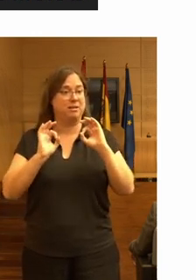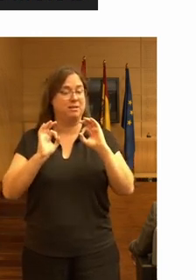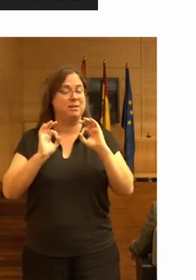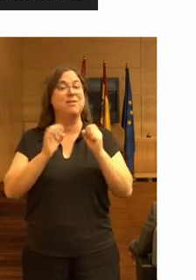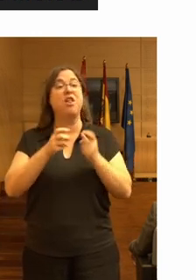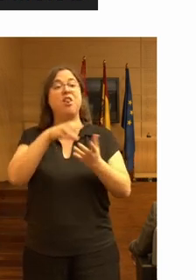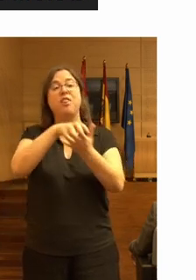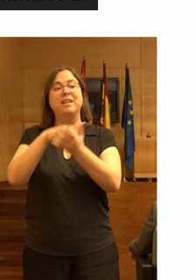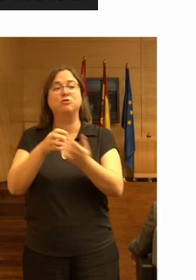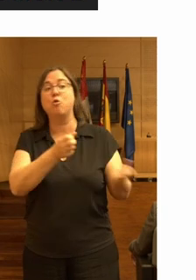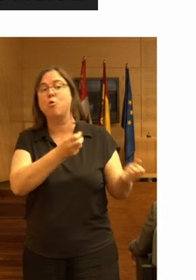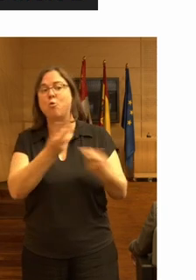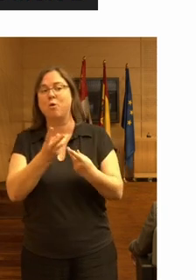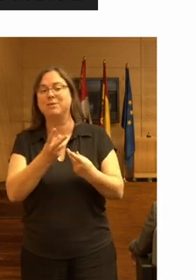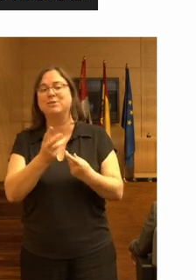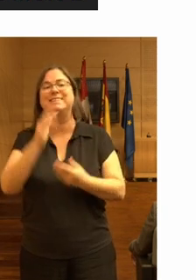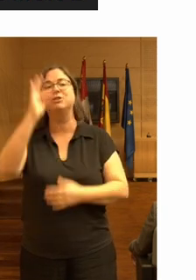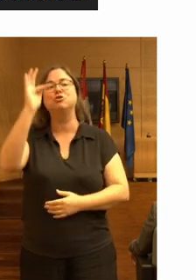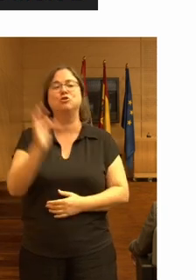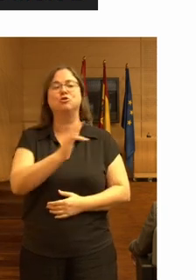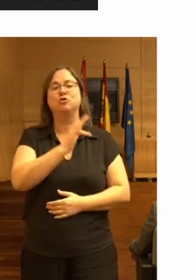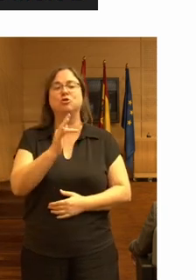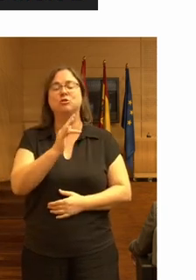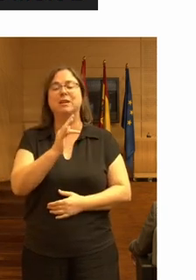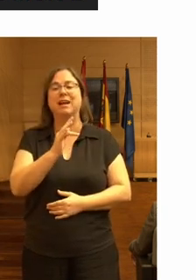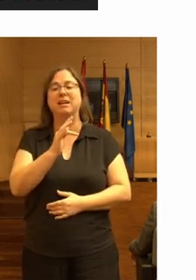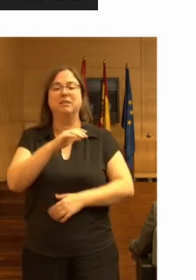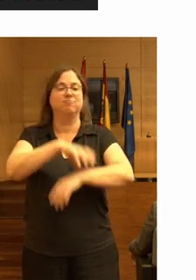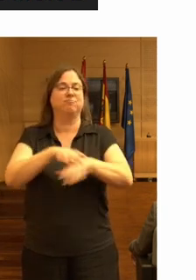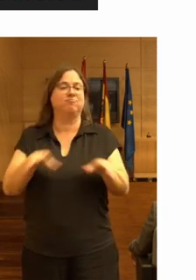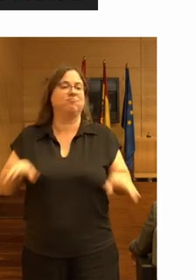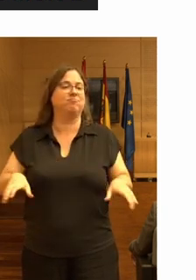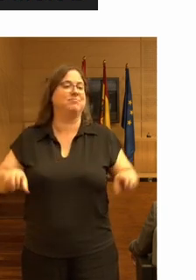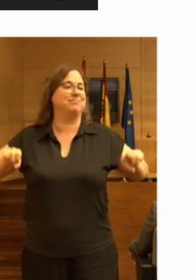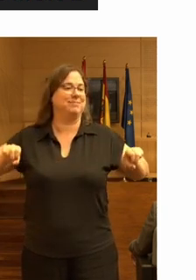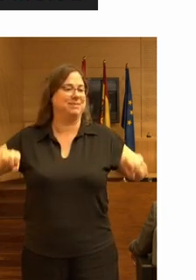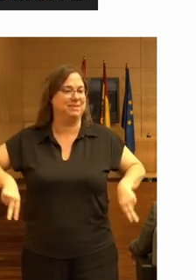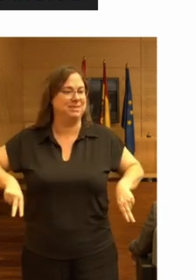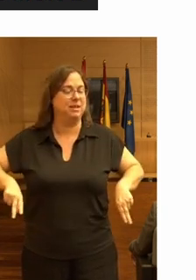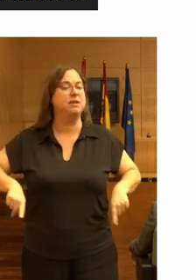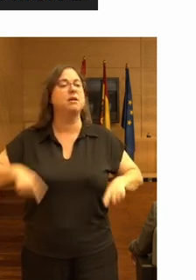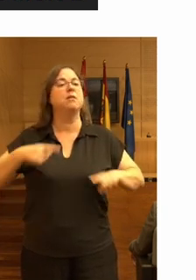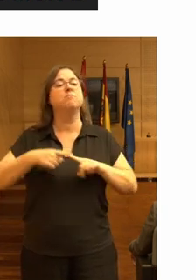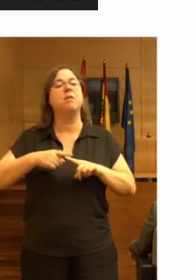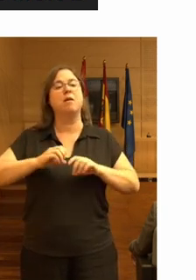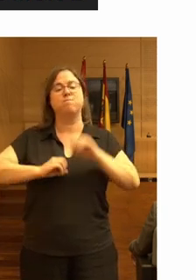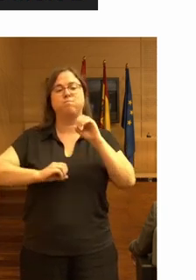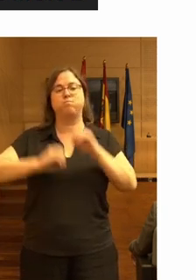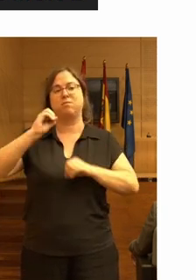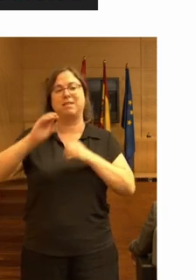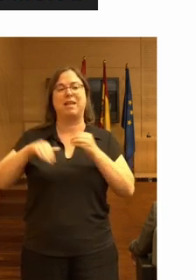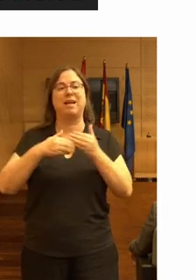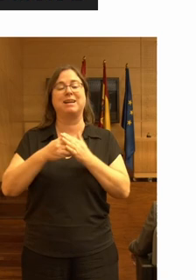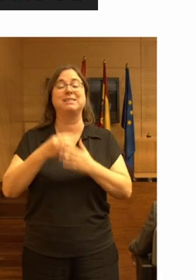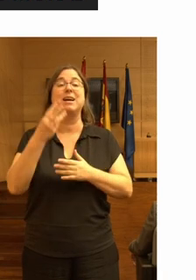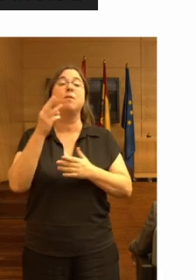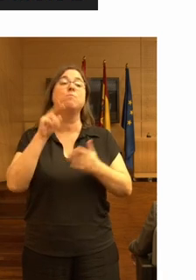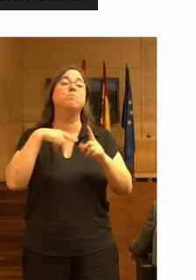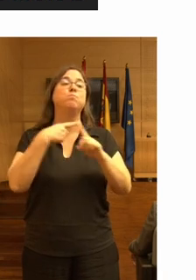¿cuántos de los centros sobre el total trabajan sin sujeciones físicas? Pues hay un aumento porcentual en algunos casos de hasta